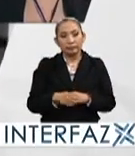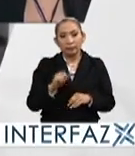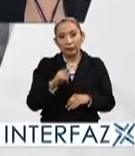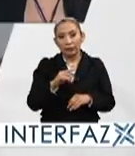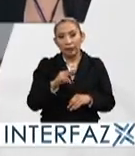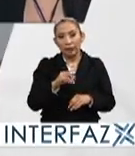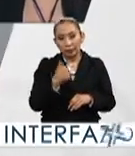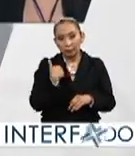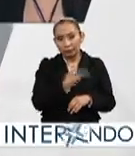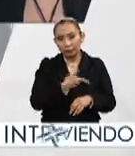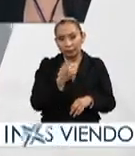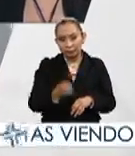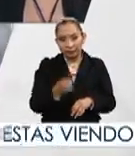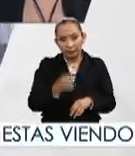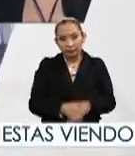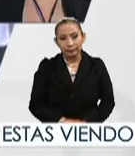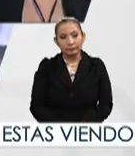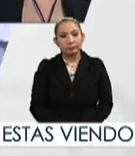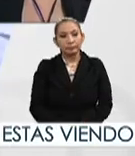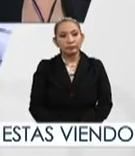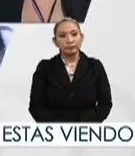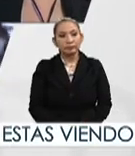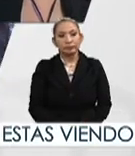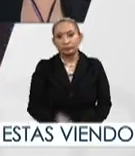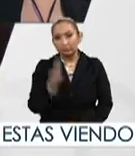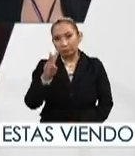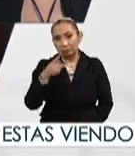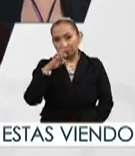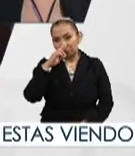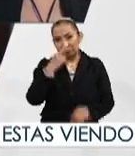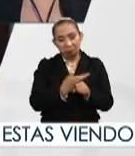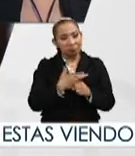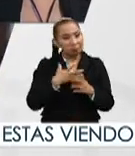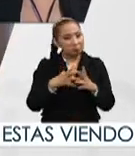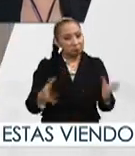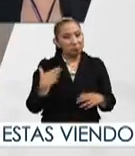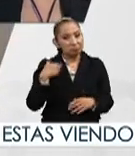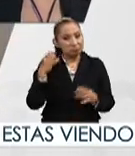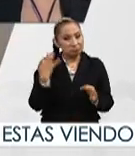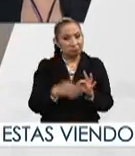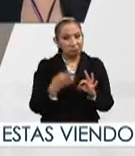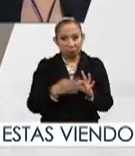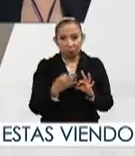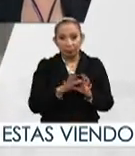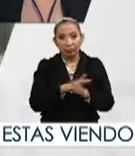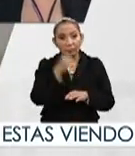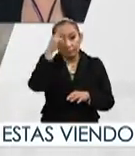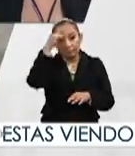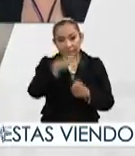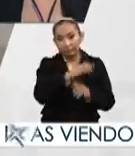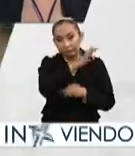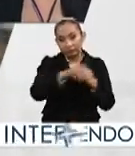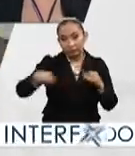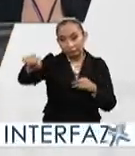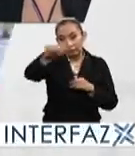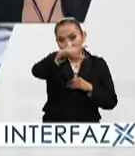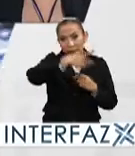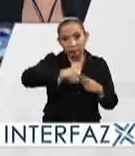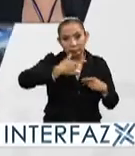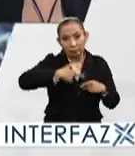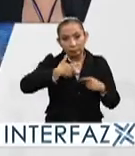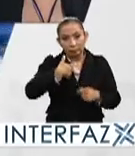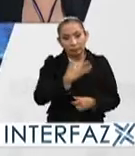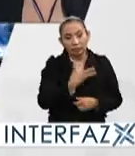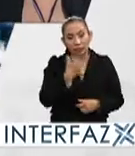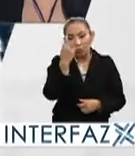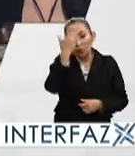Sandra Martínez, me da mucho gusto saludarte. Es una responsabilidad muy oportuna, precisamente porque creo que todos tenemos de alguna otra forma,